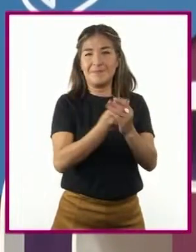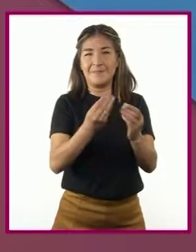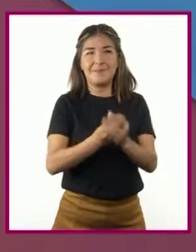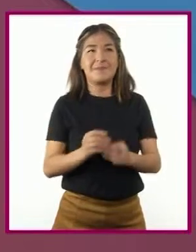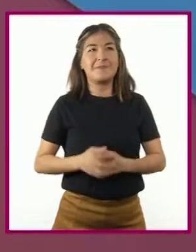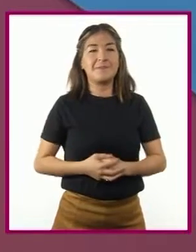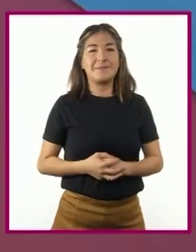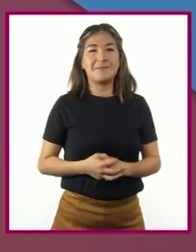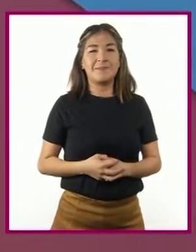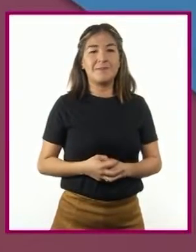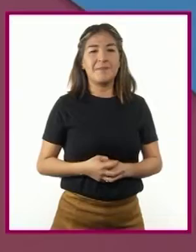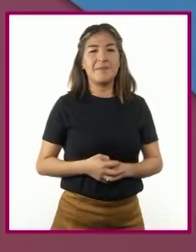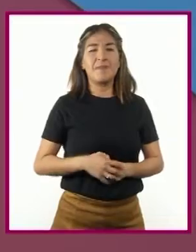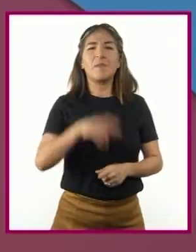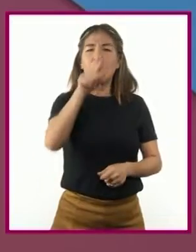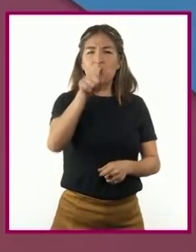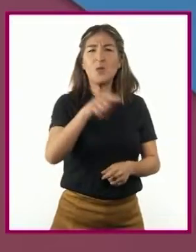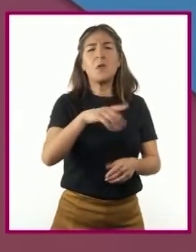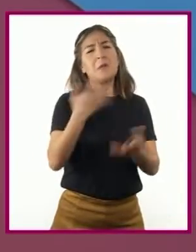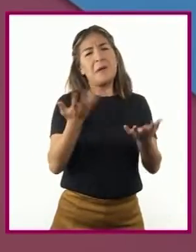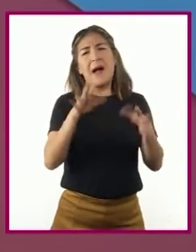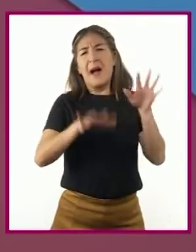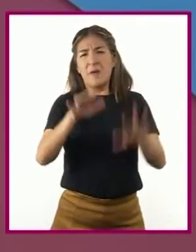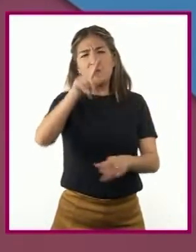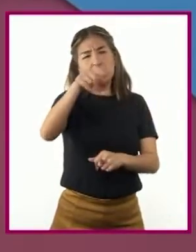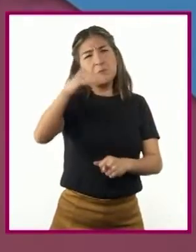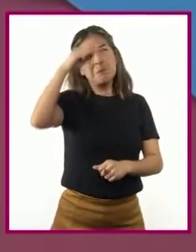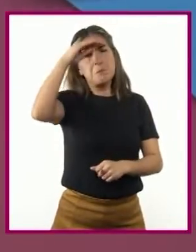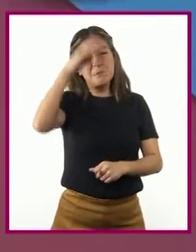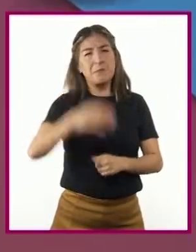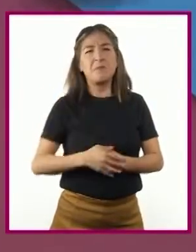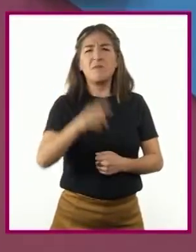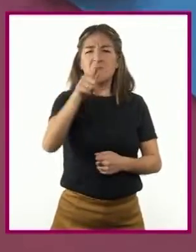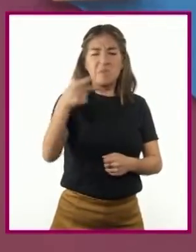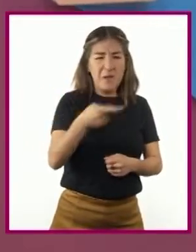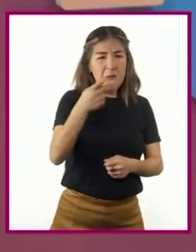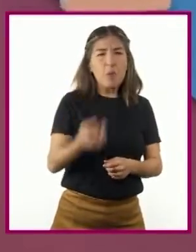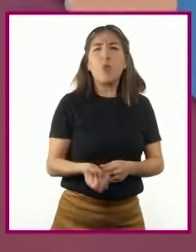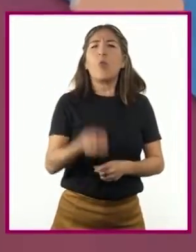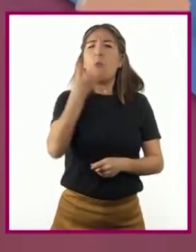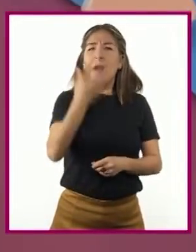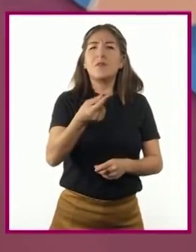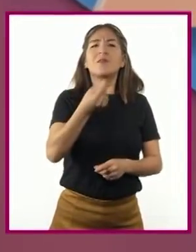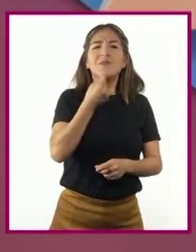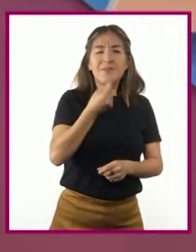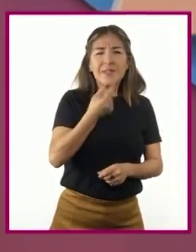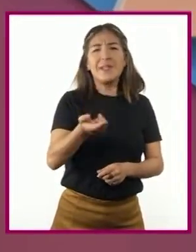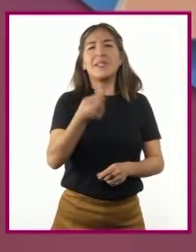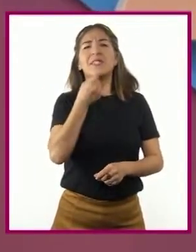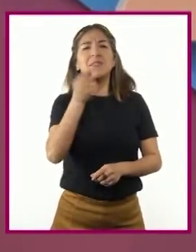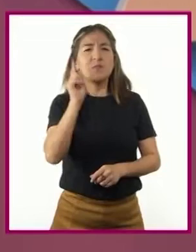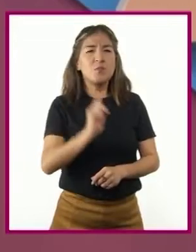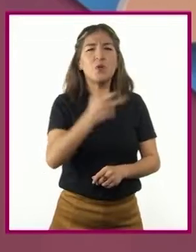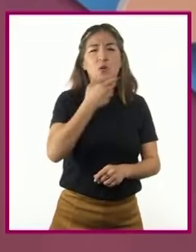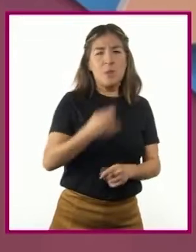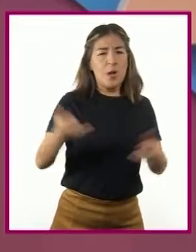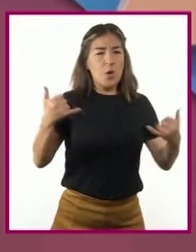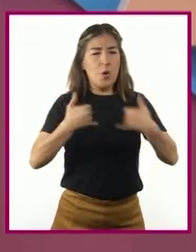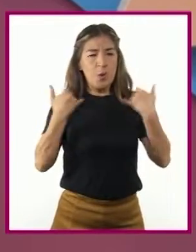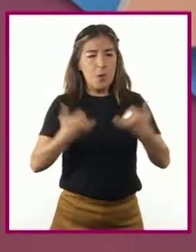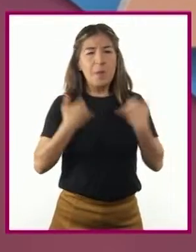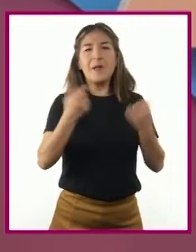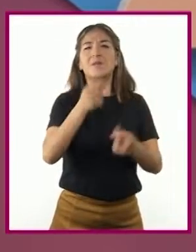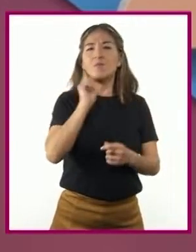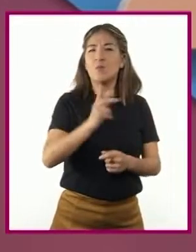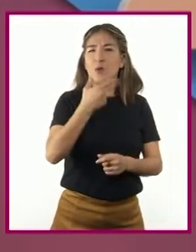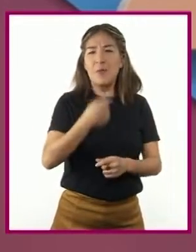sesión. ¿Alguna vez se han preguntado cuántas niñas y niños, jóvenes, adultas y adultos mayores